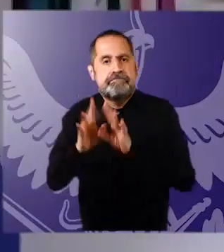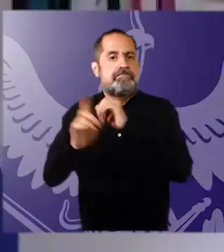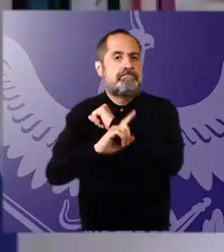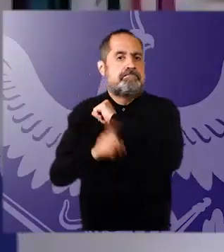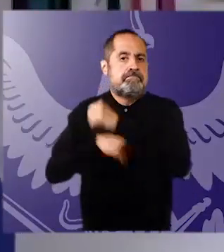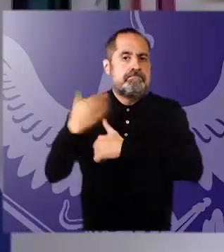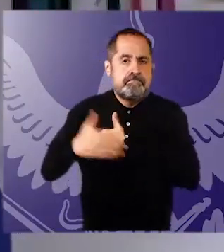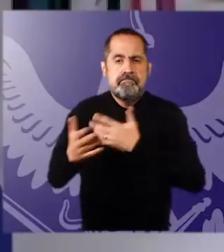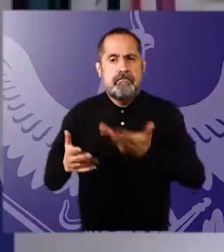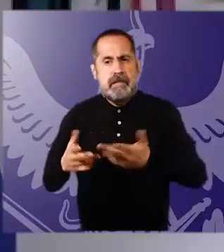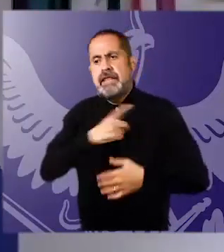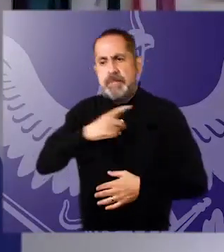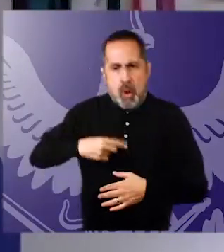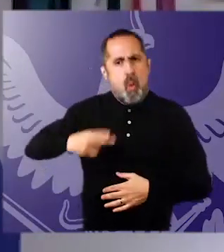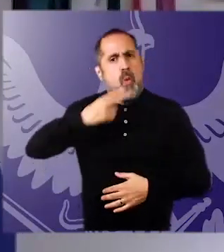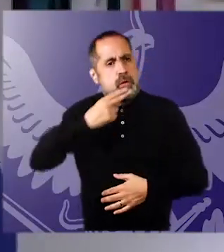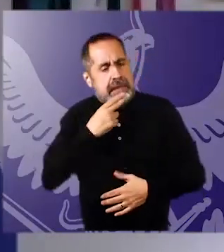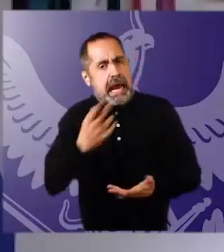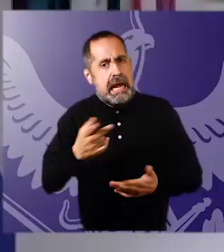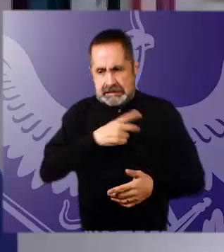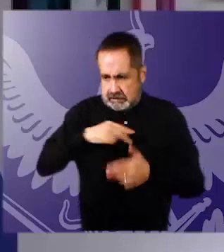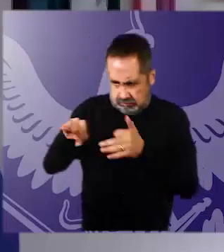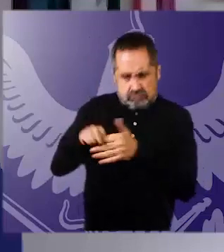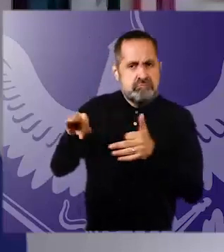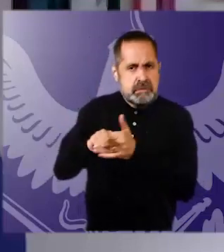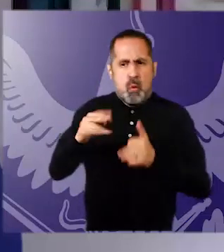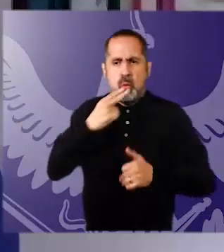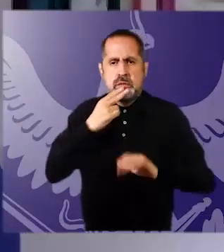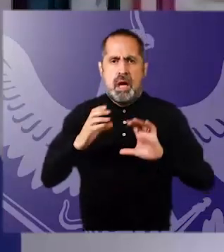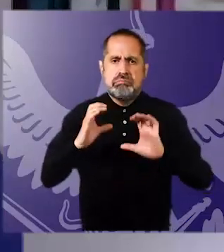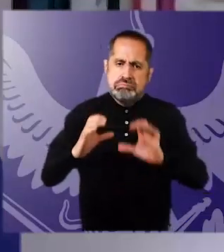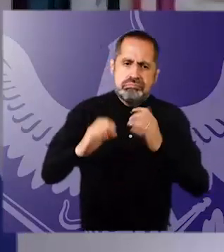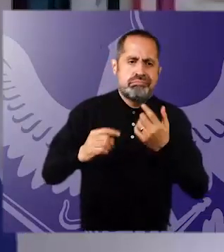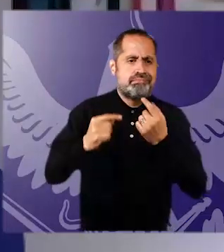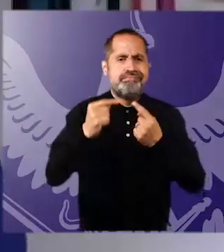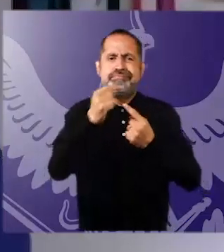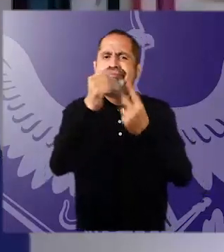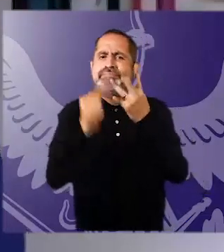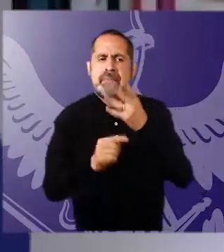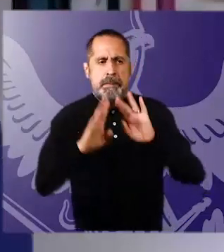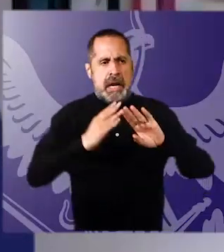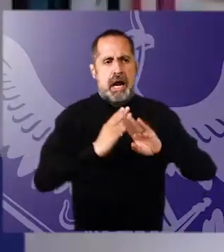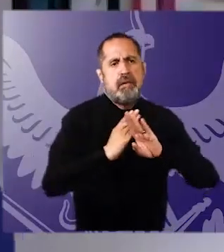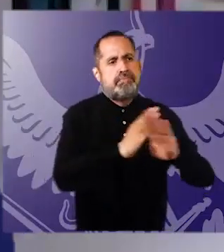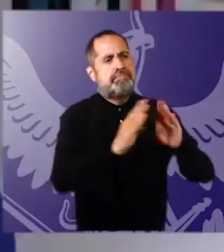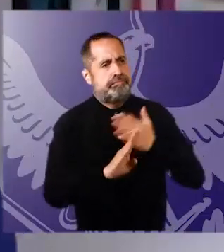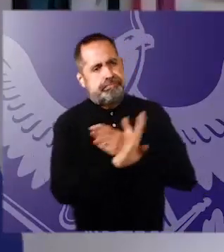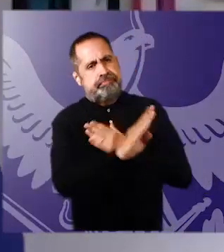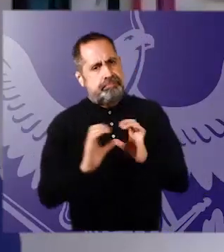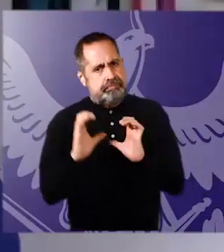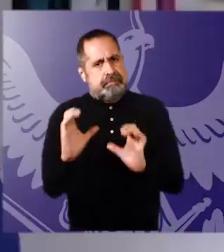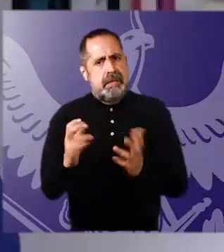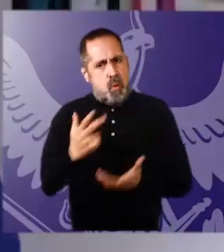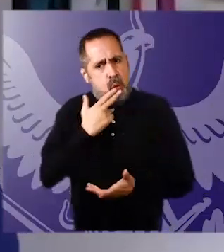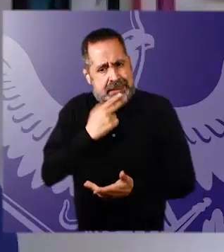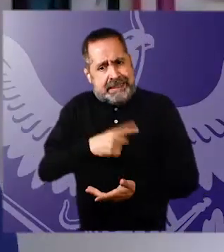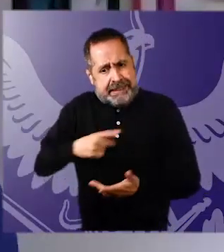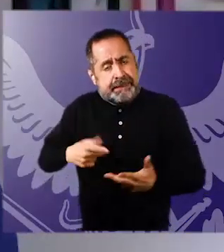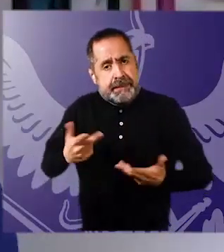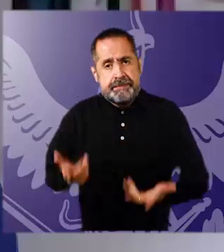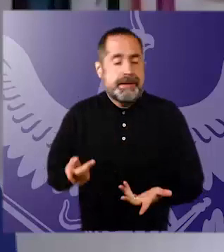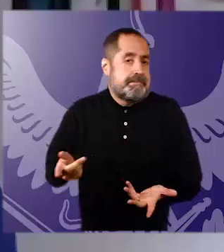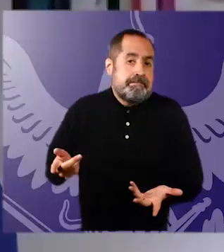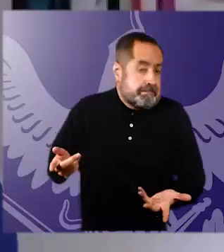que determinan el acceso y el uso, diría, constante de los métodos anticonceptivos en las y